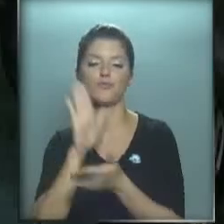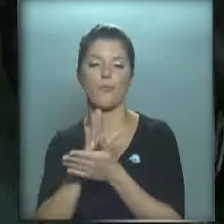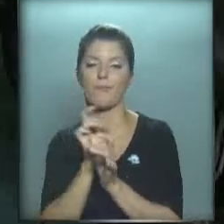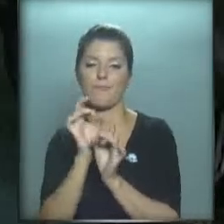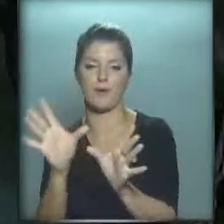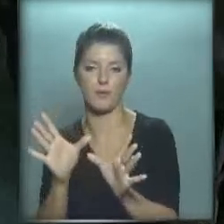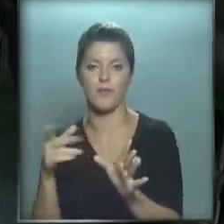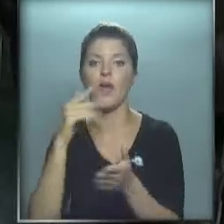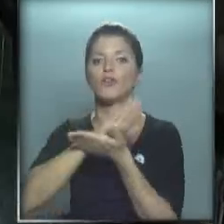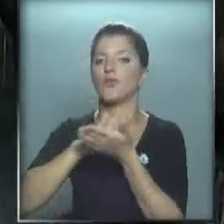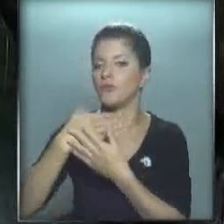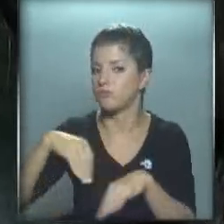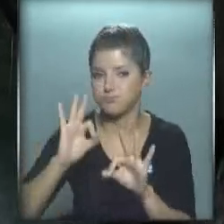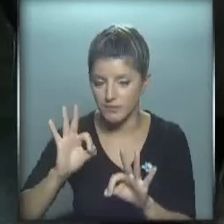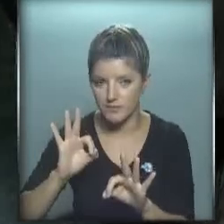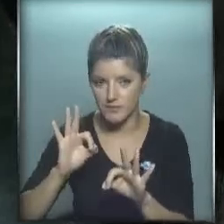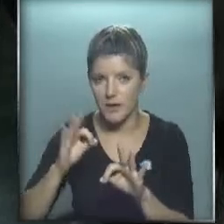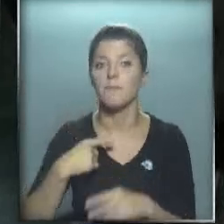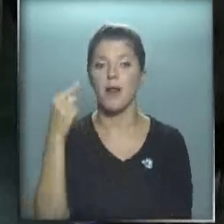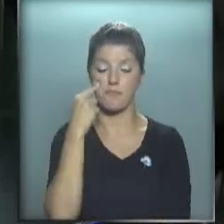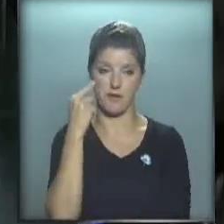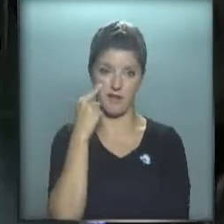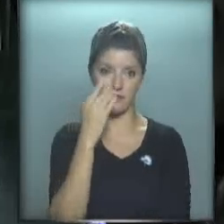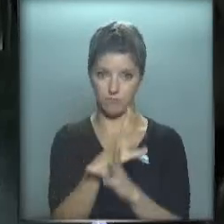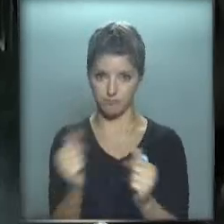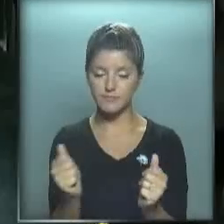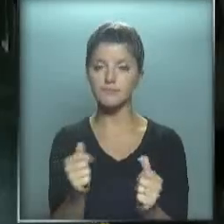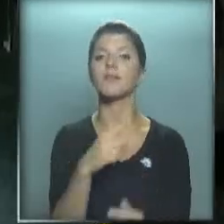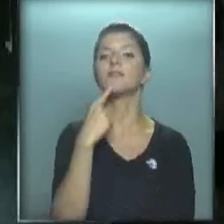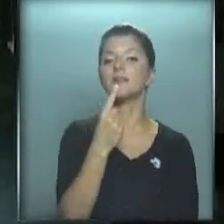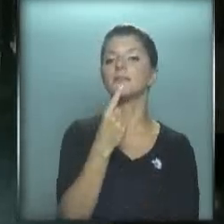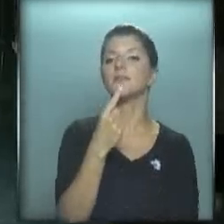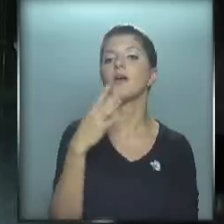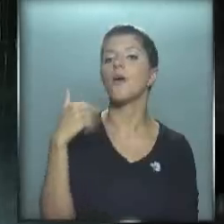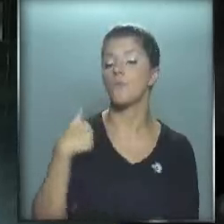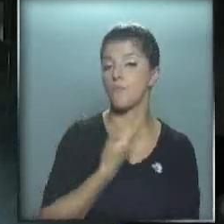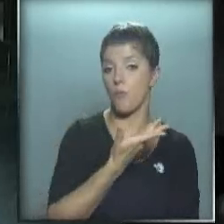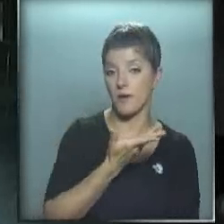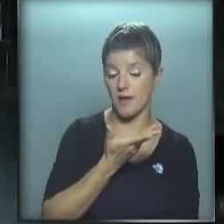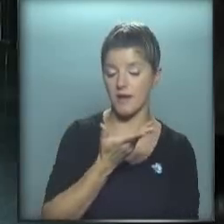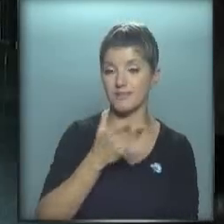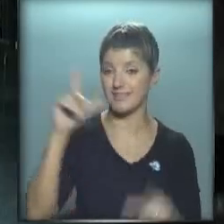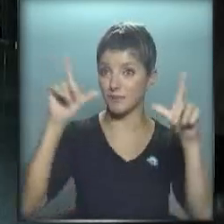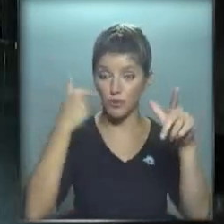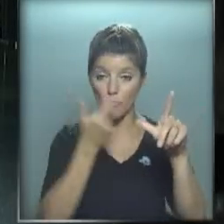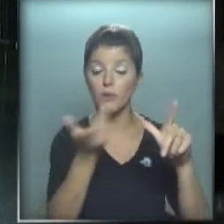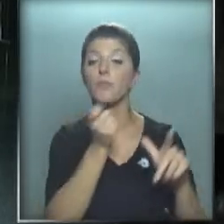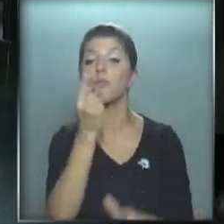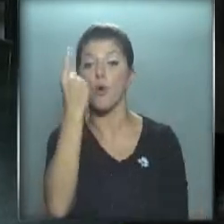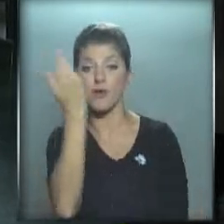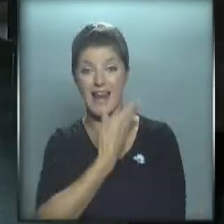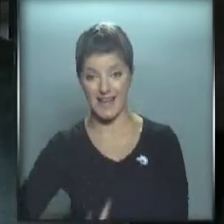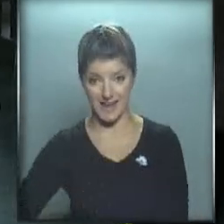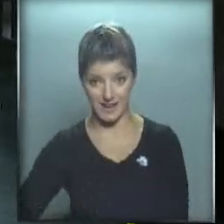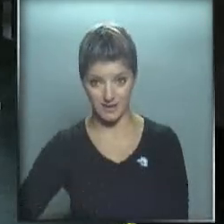falt que dijera solución final para los inmigrantes se los llama públicamente en televisión por ejemplo el caso de un alcalde de la localidad